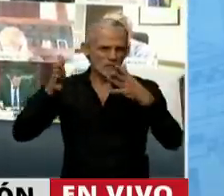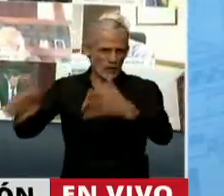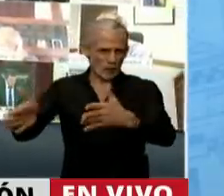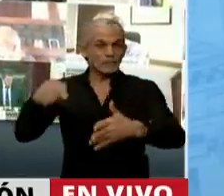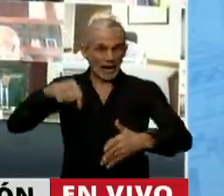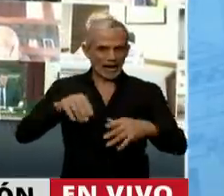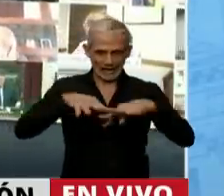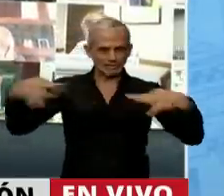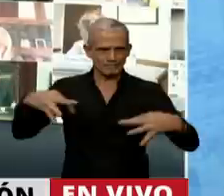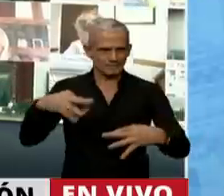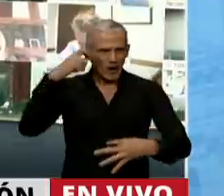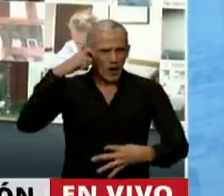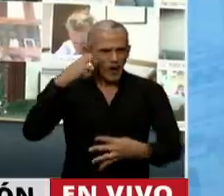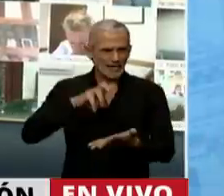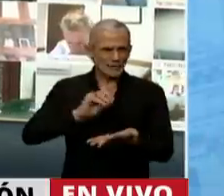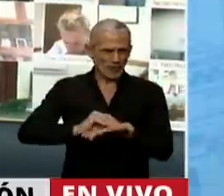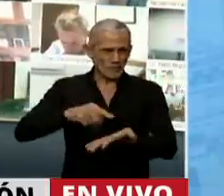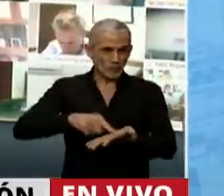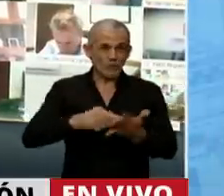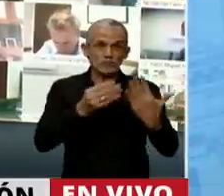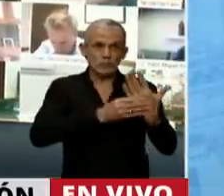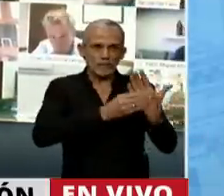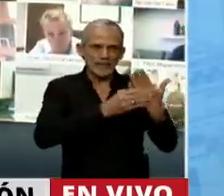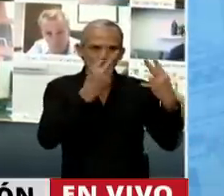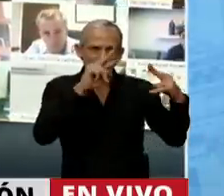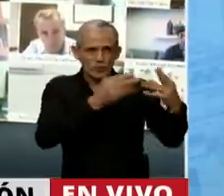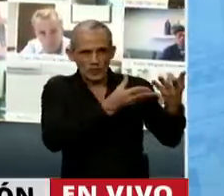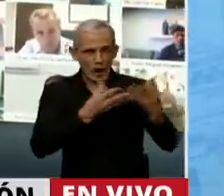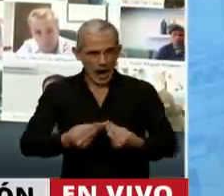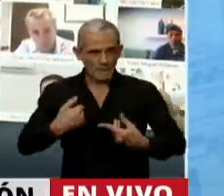en esta casa. Cuenta con el apoyo del Ministerio